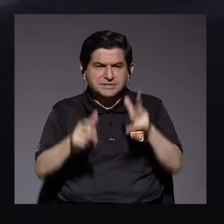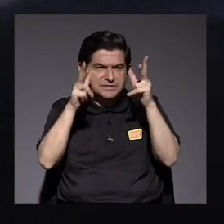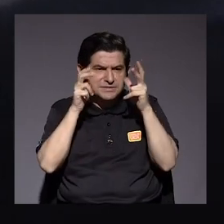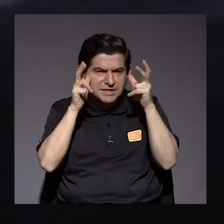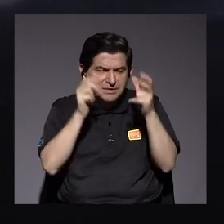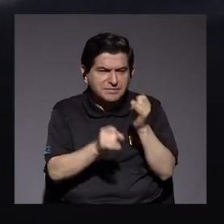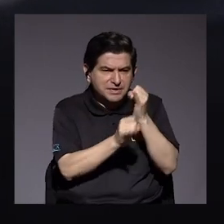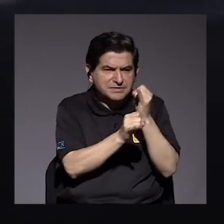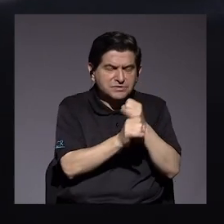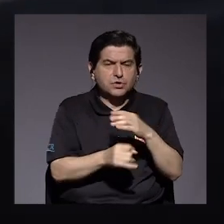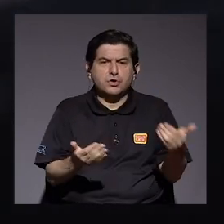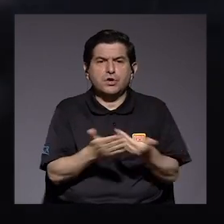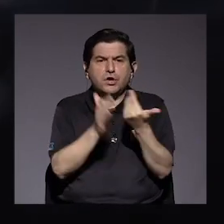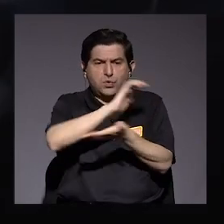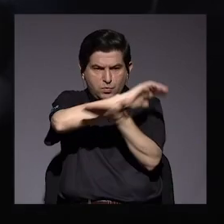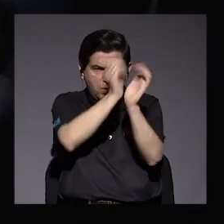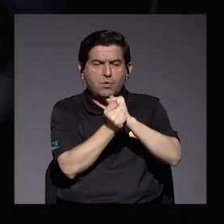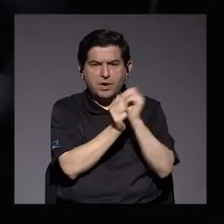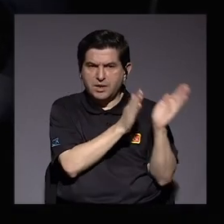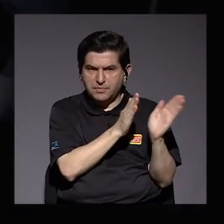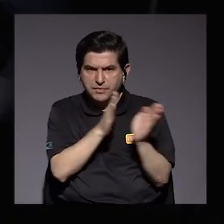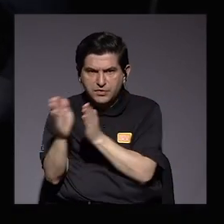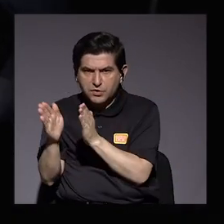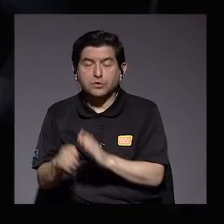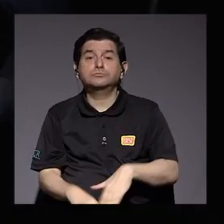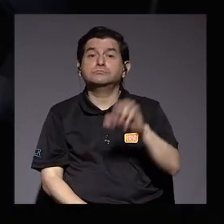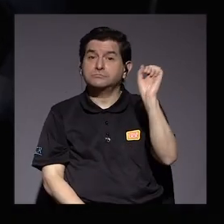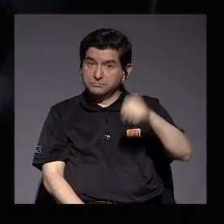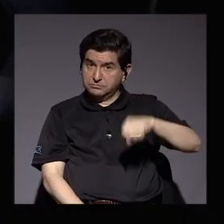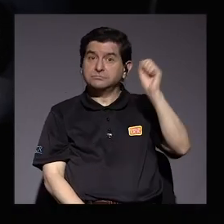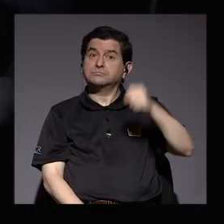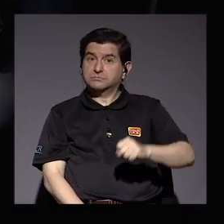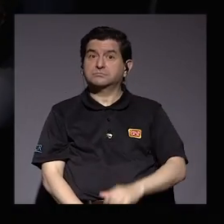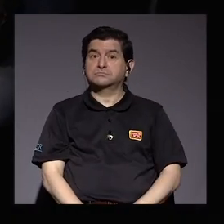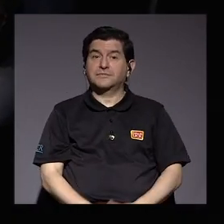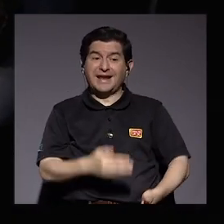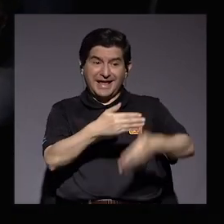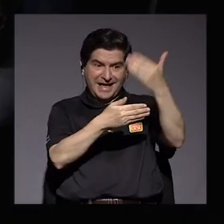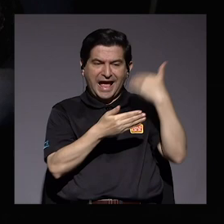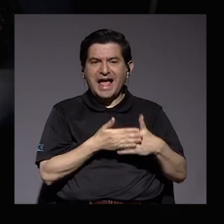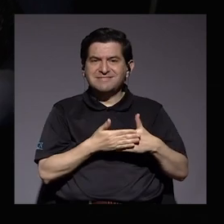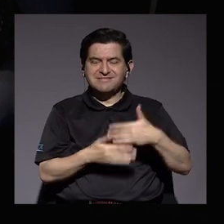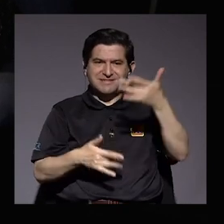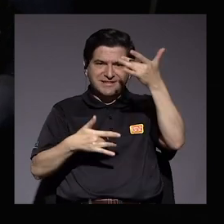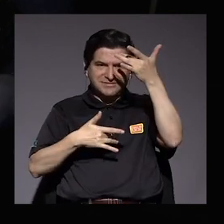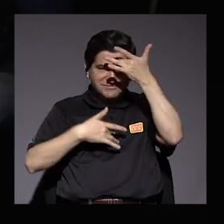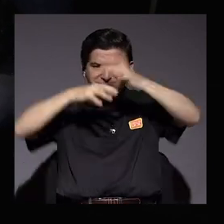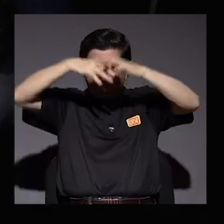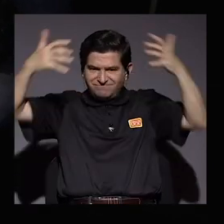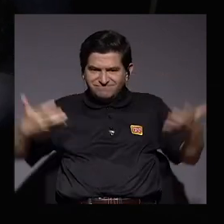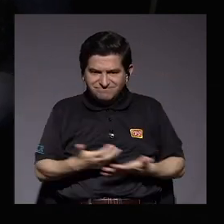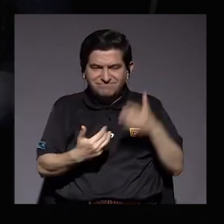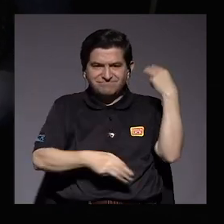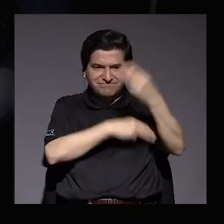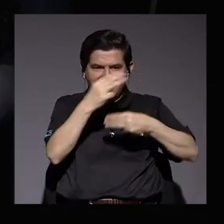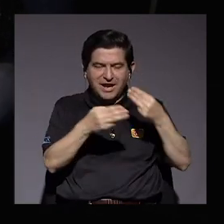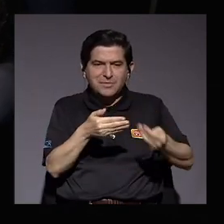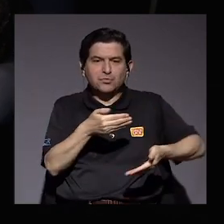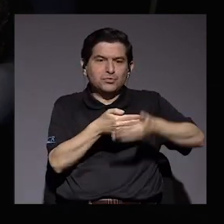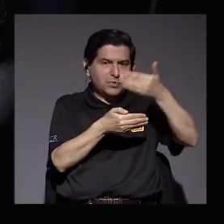transformación del orden sí claro evidentemente antes de la pandemia en el mundo pre